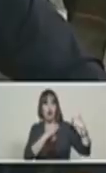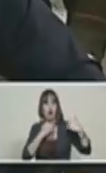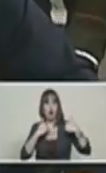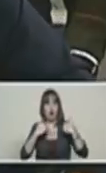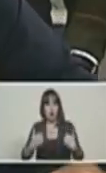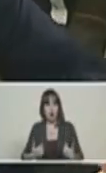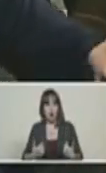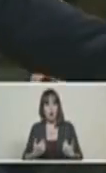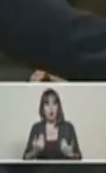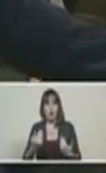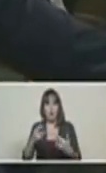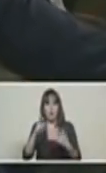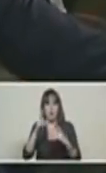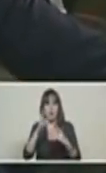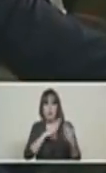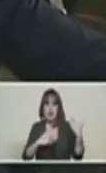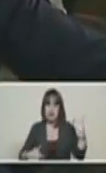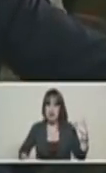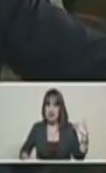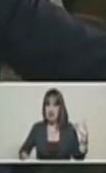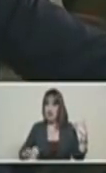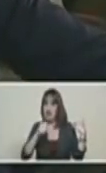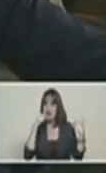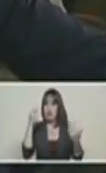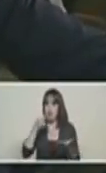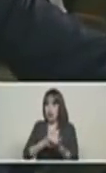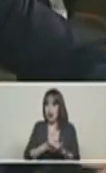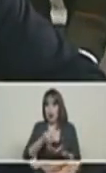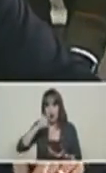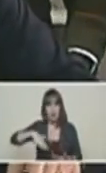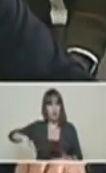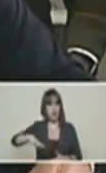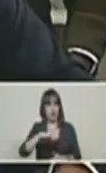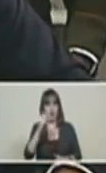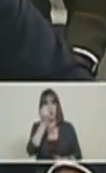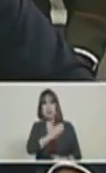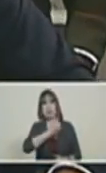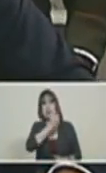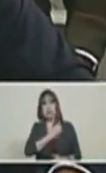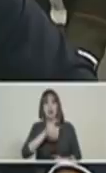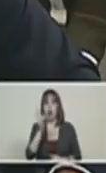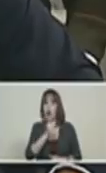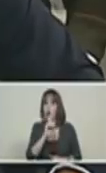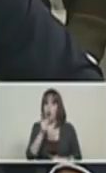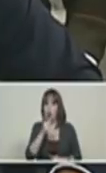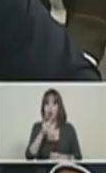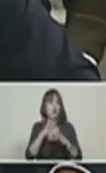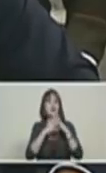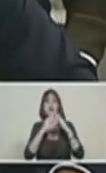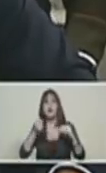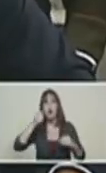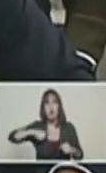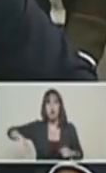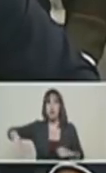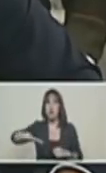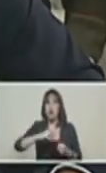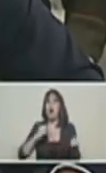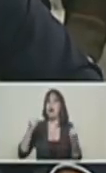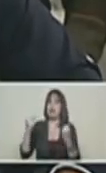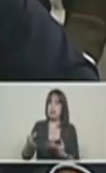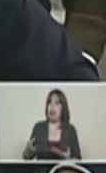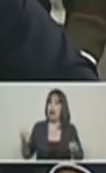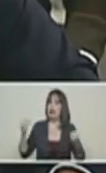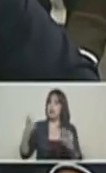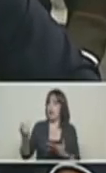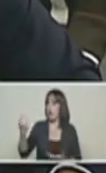gobierno. No es el pueblo quien paga el sacrificio, todo lo contrario, al pueblo todo. Le hemos dado, reivindicado el